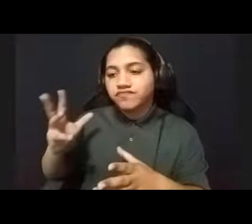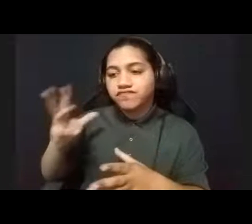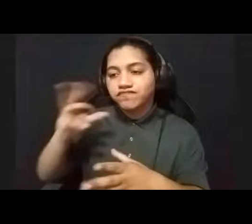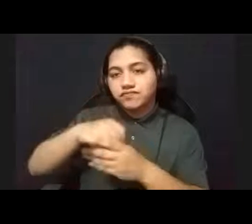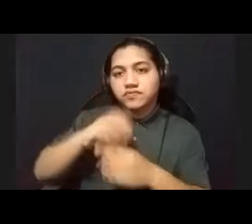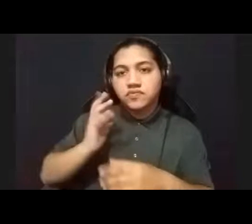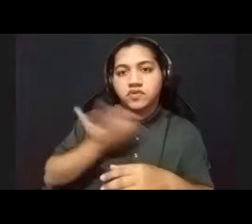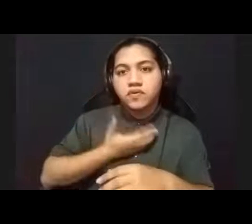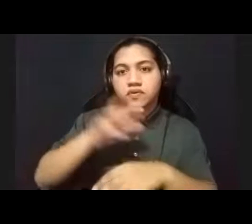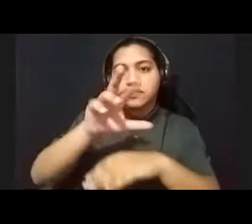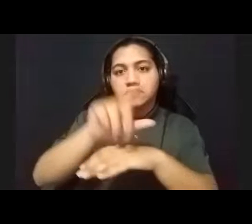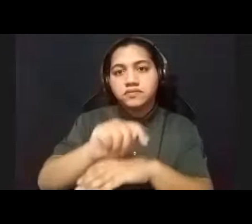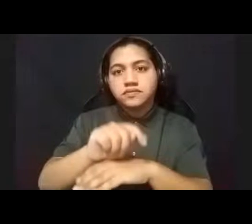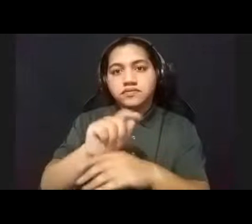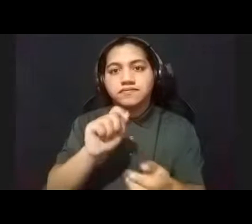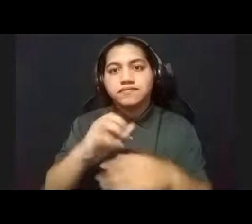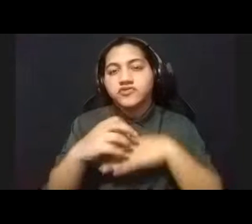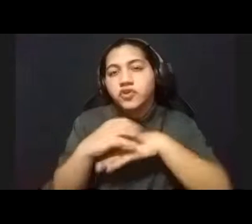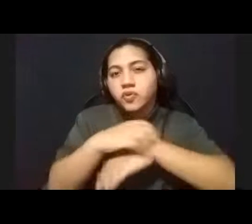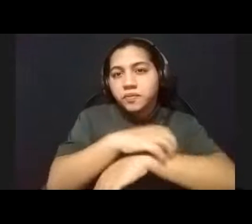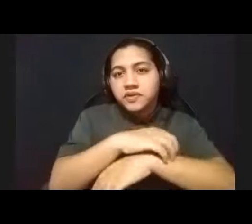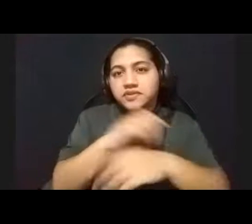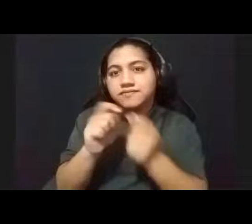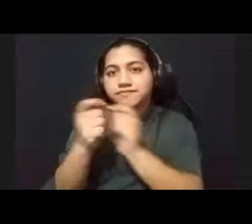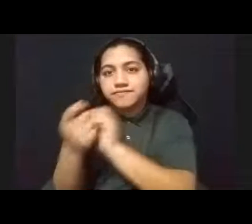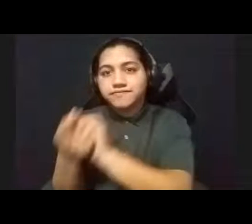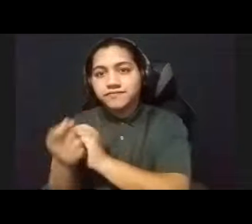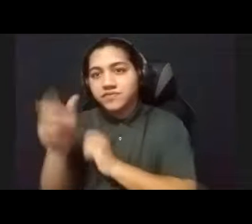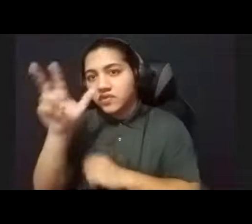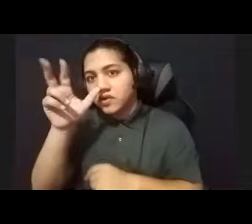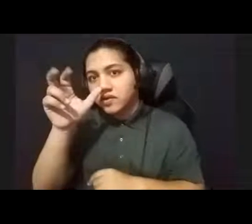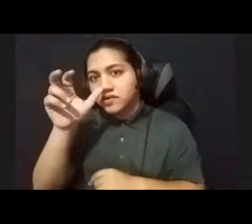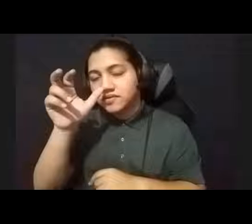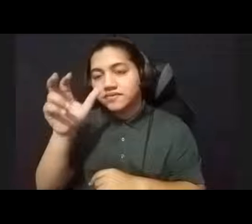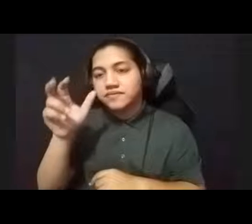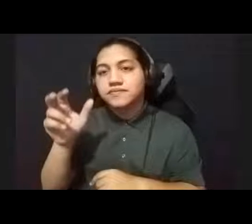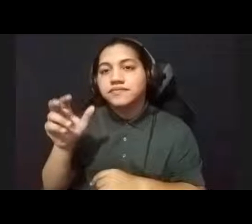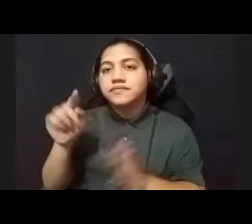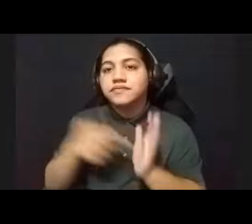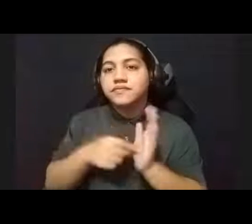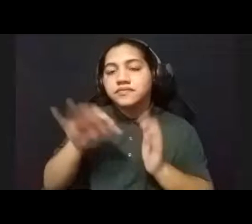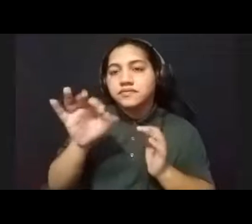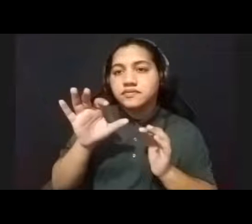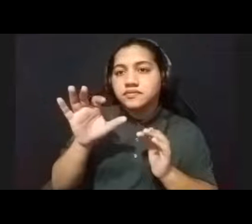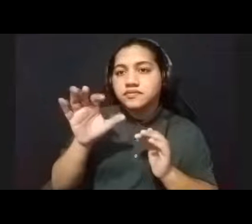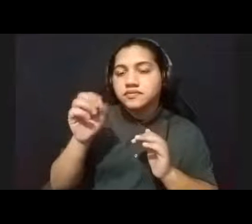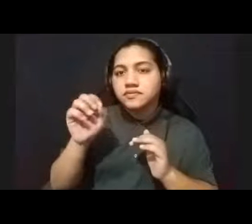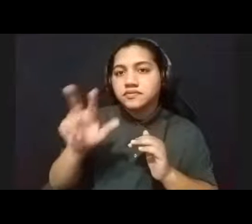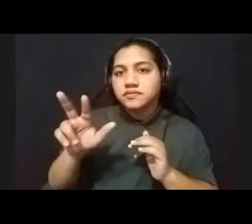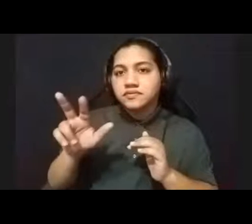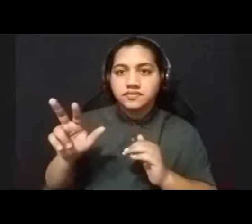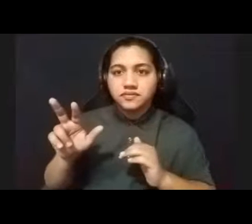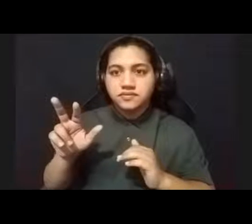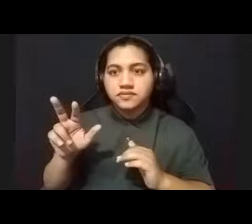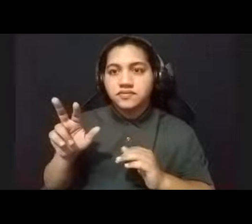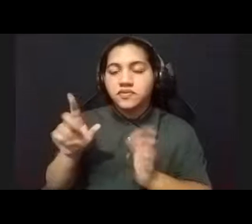se transformó de hormiguita a cucarachita. En 1903 publican en un periódico en Puerto